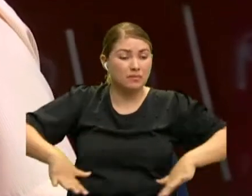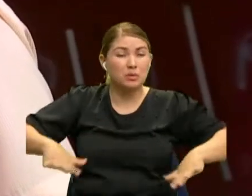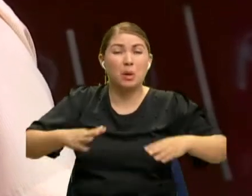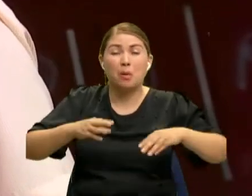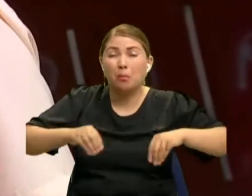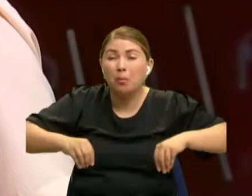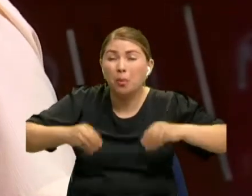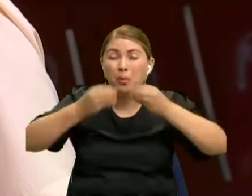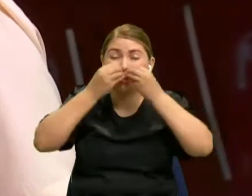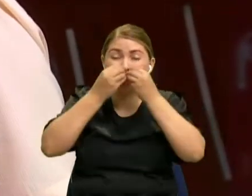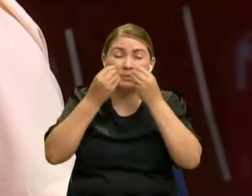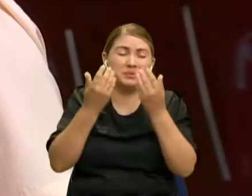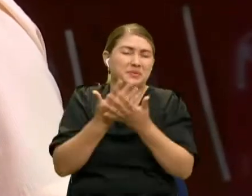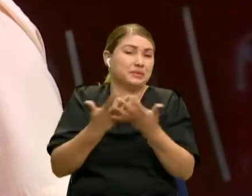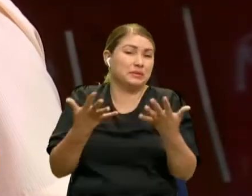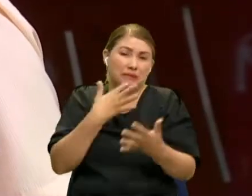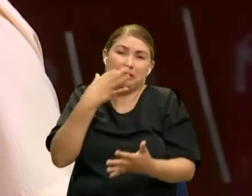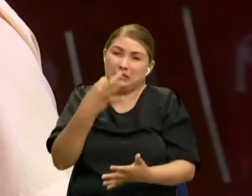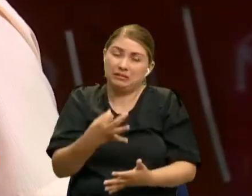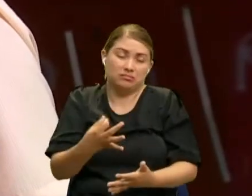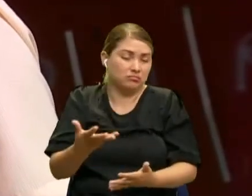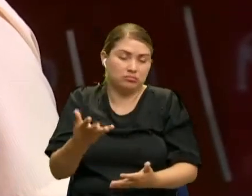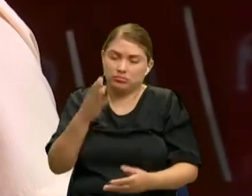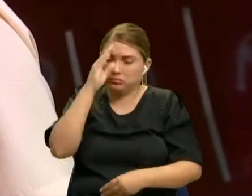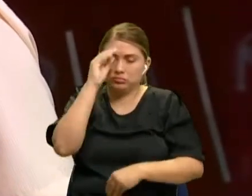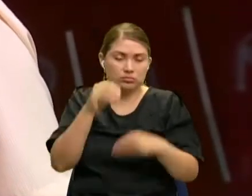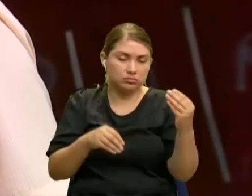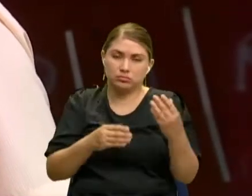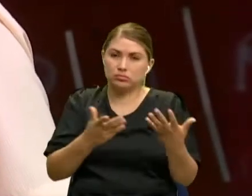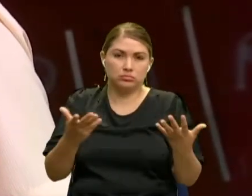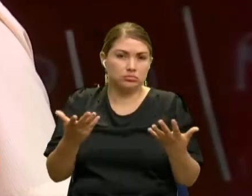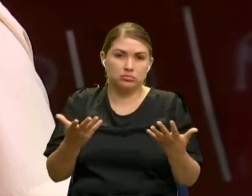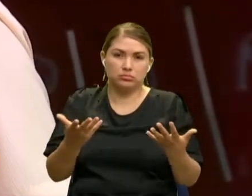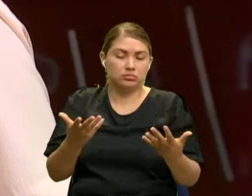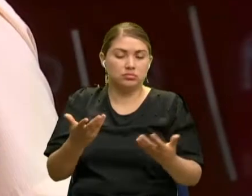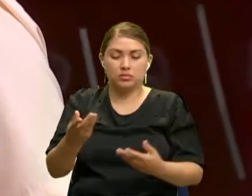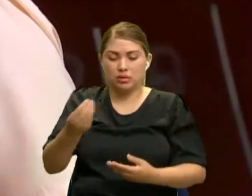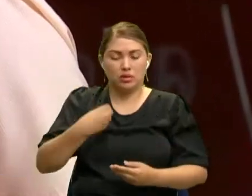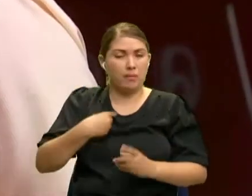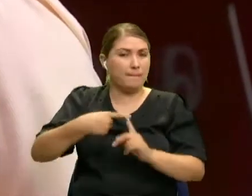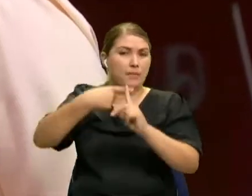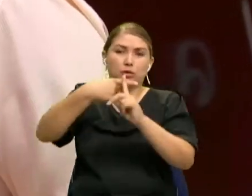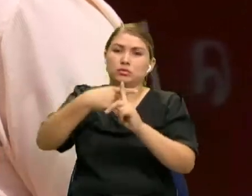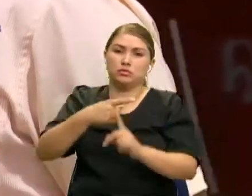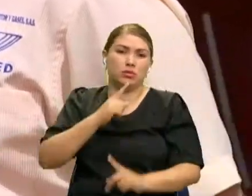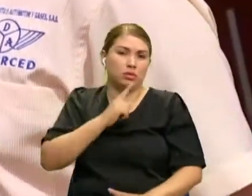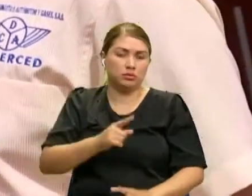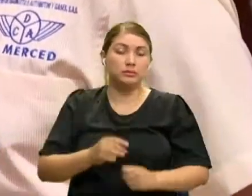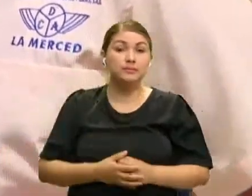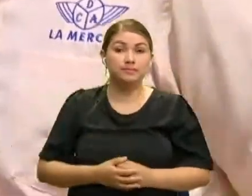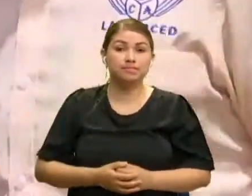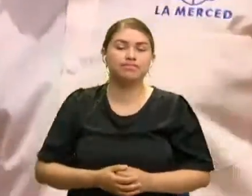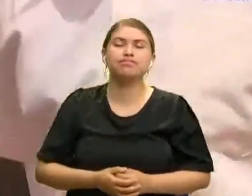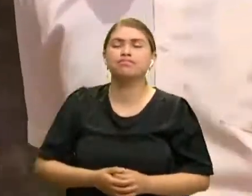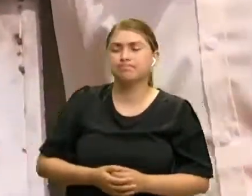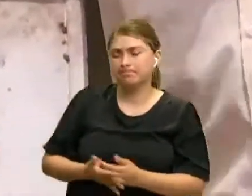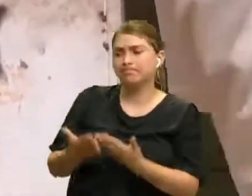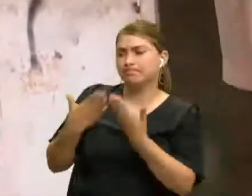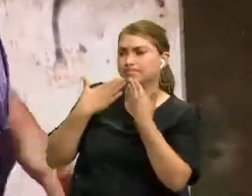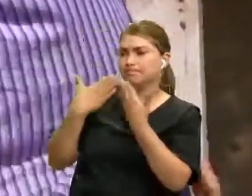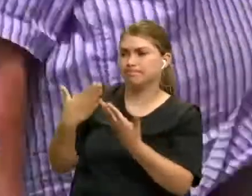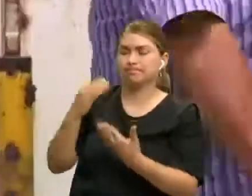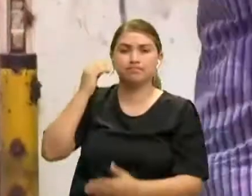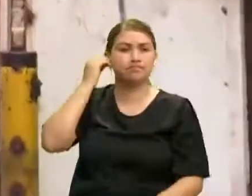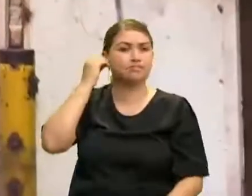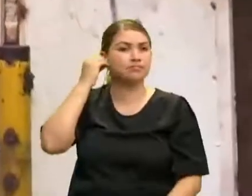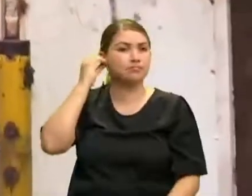polvo y tierra son verdaderamente inconcebibles y poco favorables para nosotros. Listo, pues muchas gracias. Pues este es el